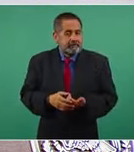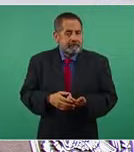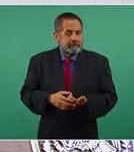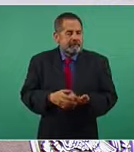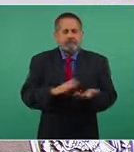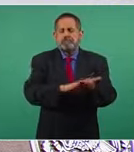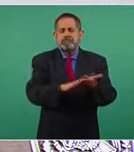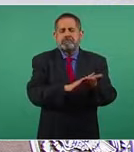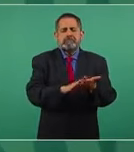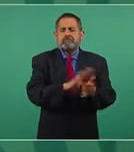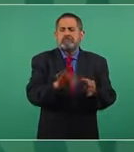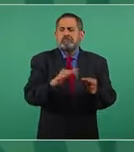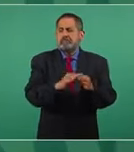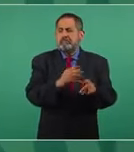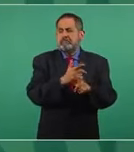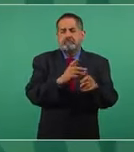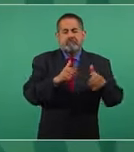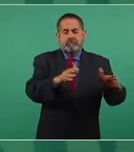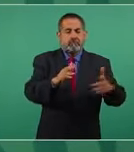queda absuelto.